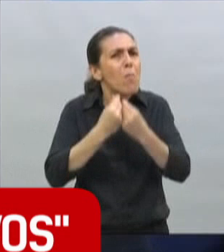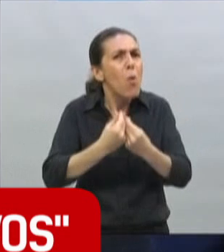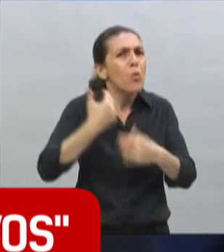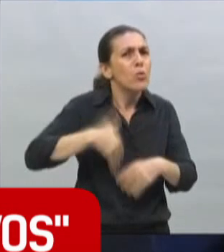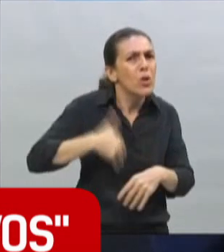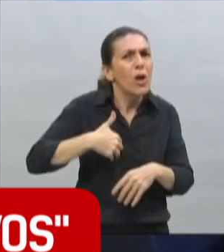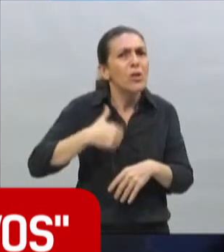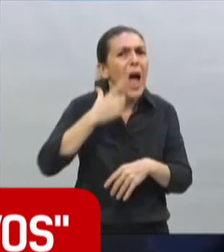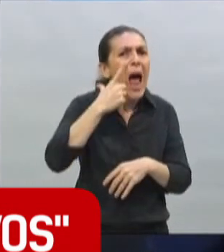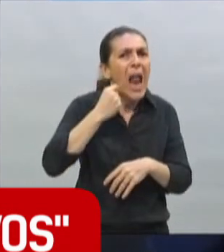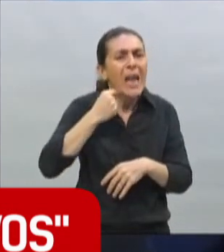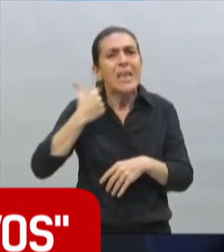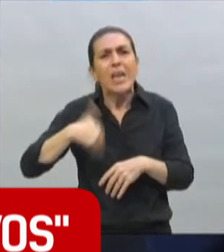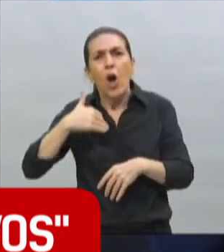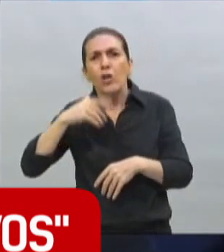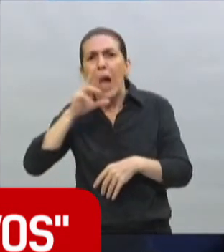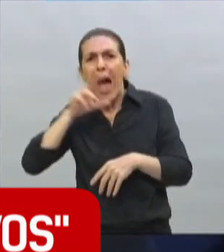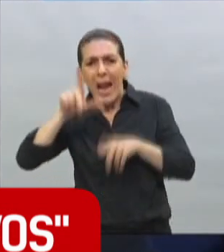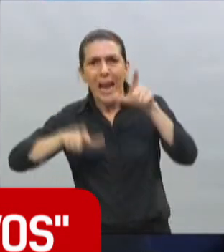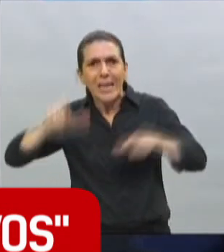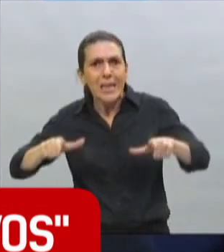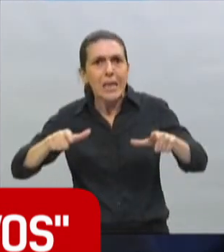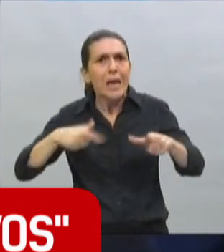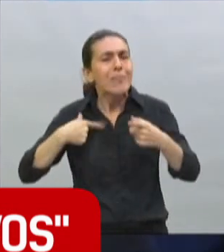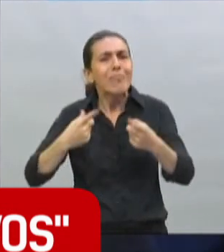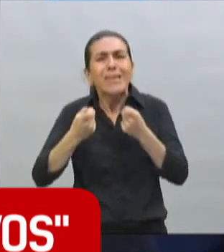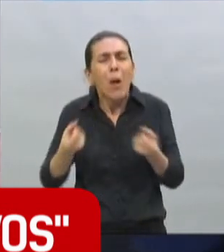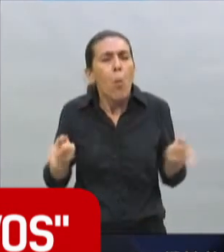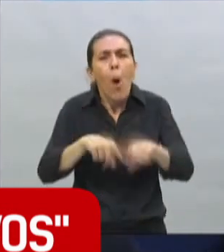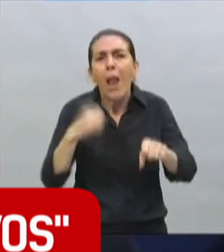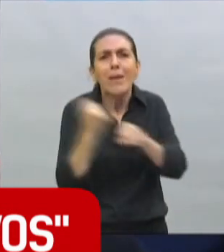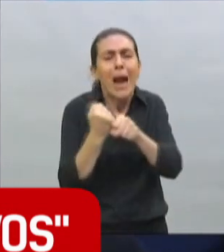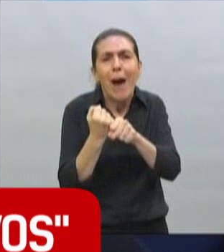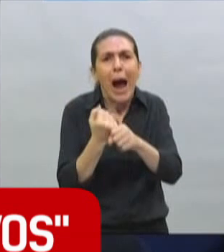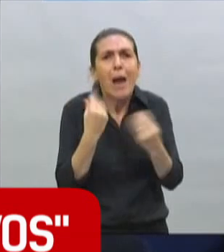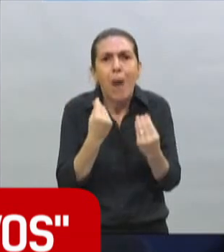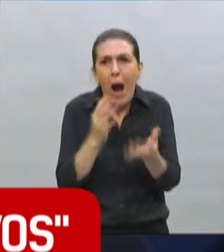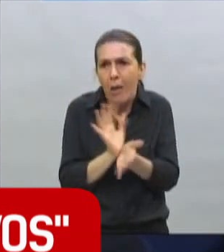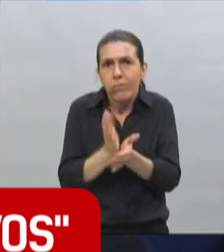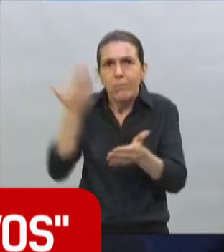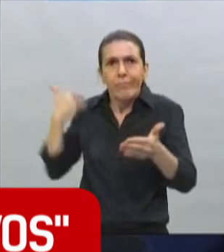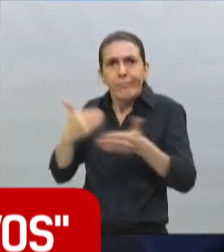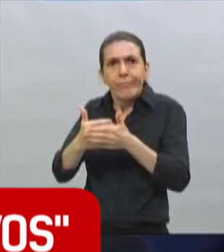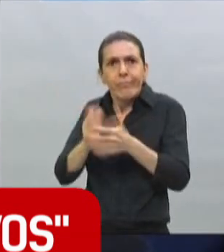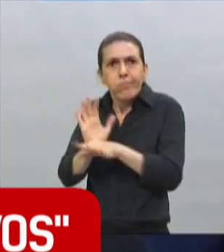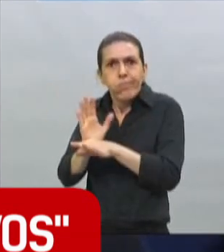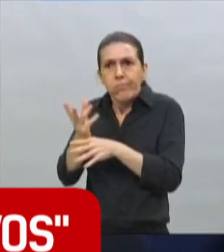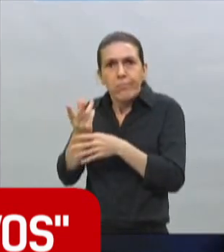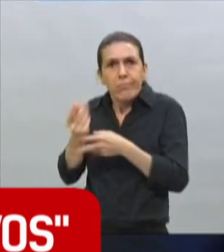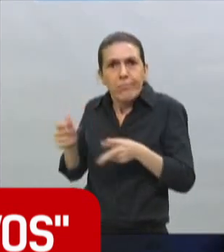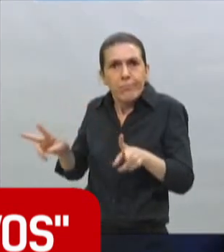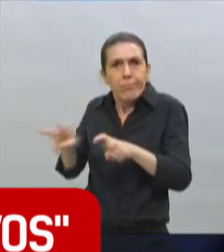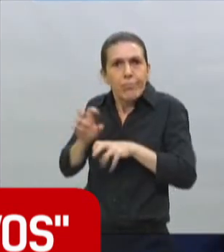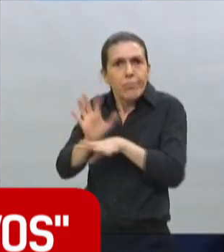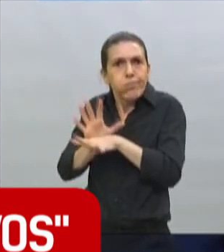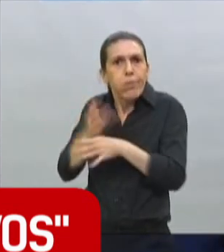argentinas que están necesitando volver a su vida cotidiana para recuperar lo habitual. Entre lo habitual, el